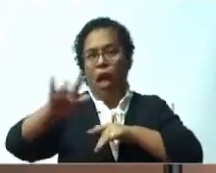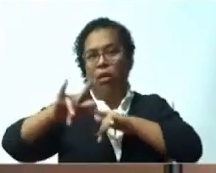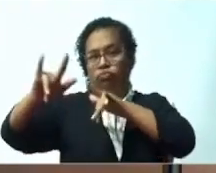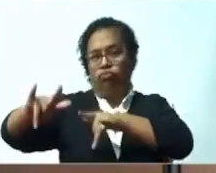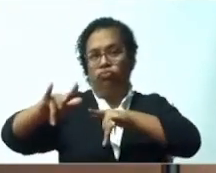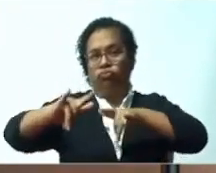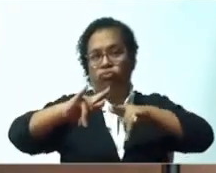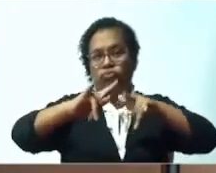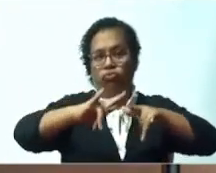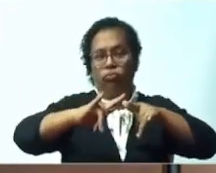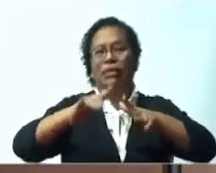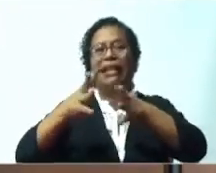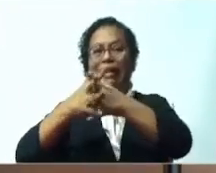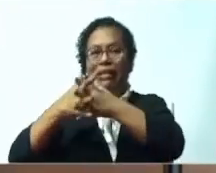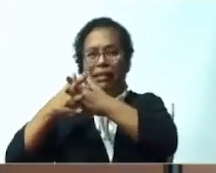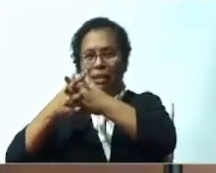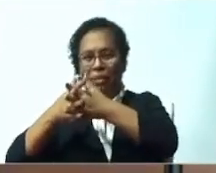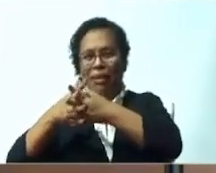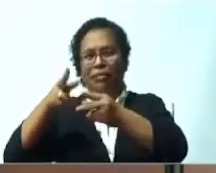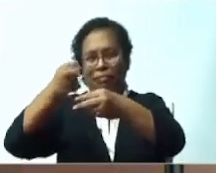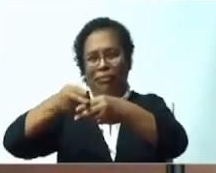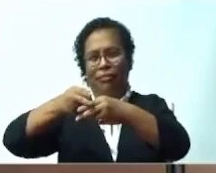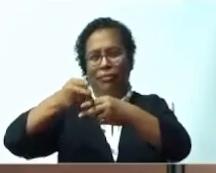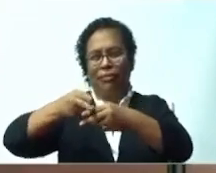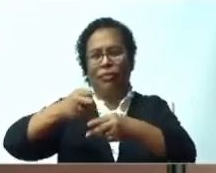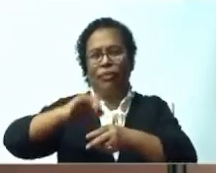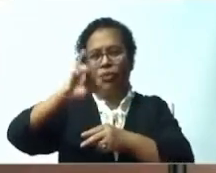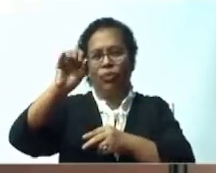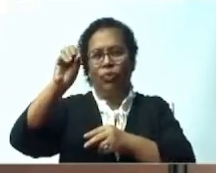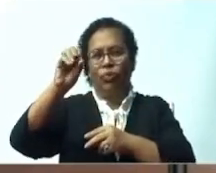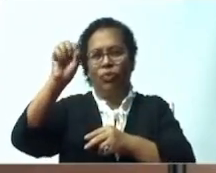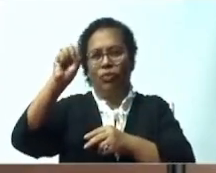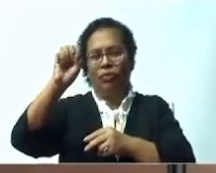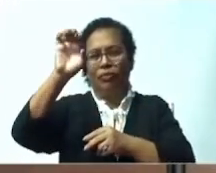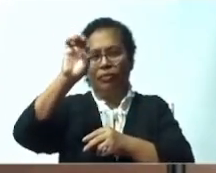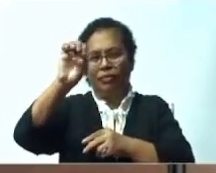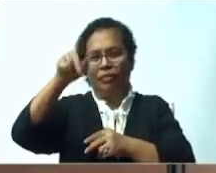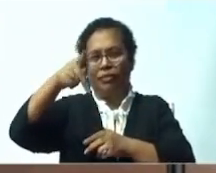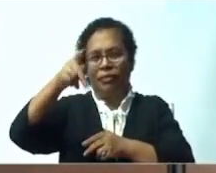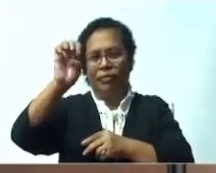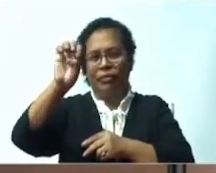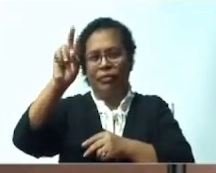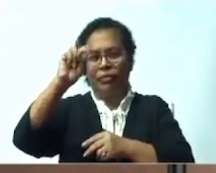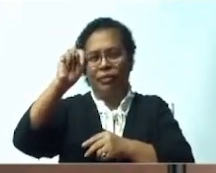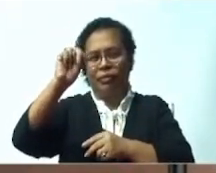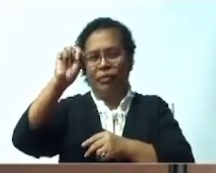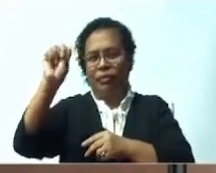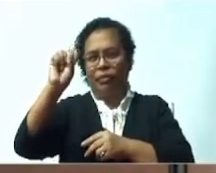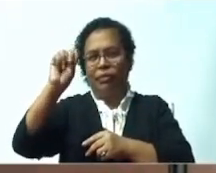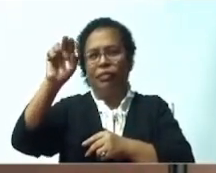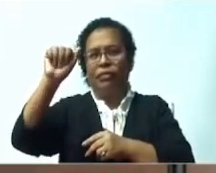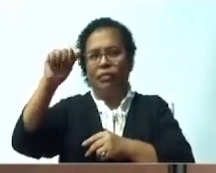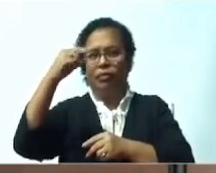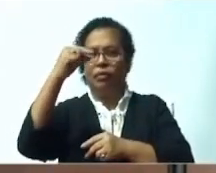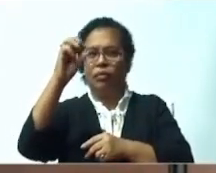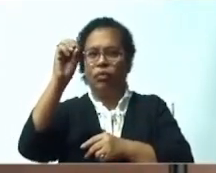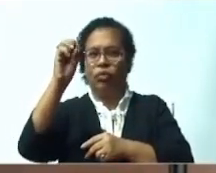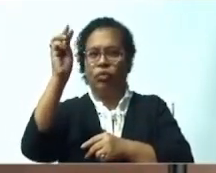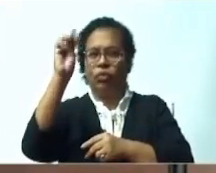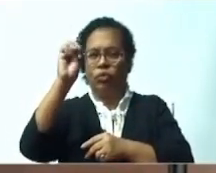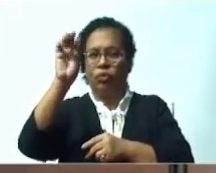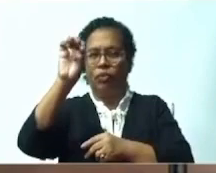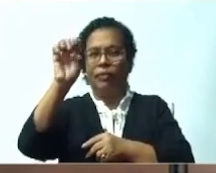En cuanto al compañero que se refirió a las dos torres anexas que se van a hacer, ambas cuestan